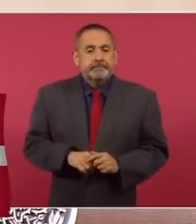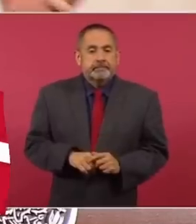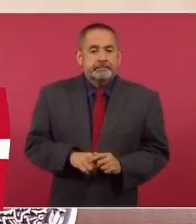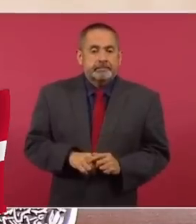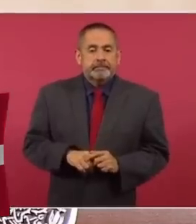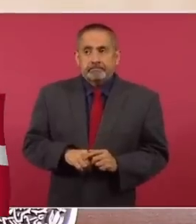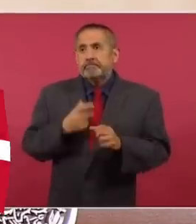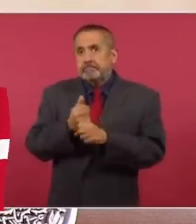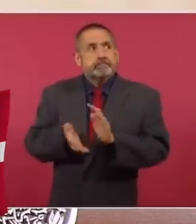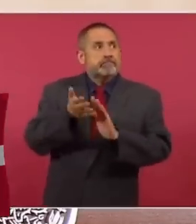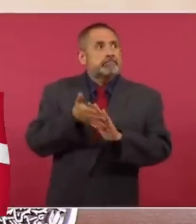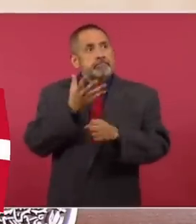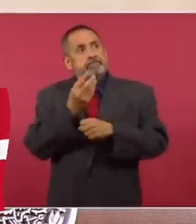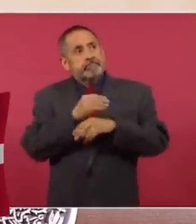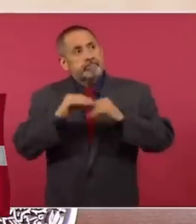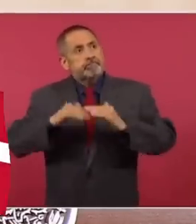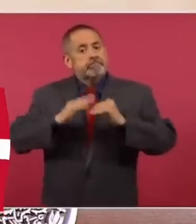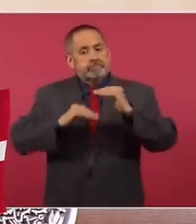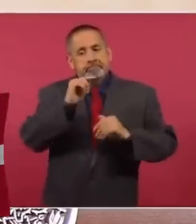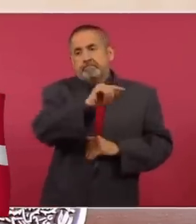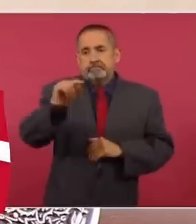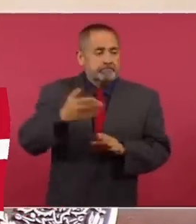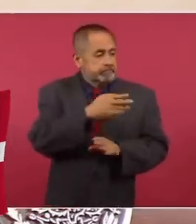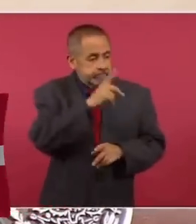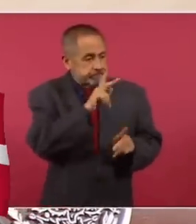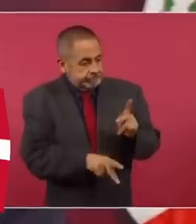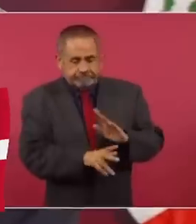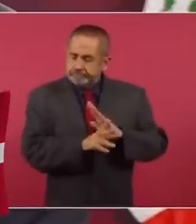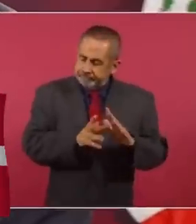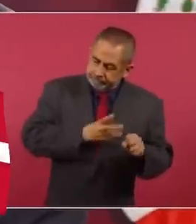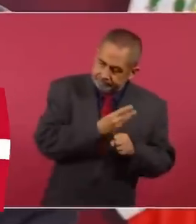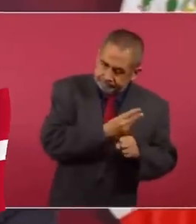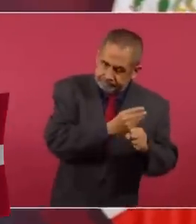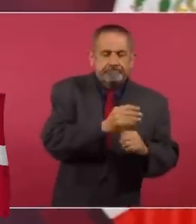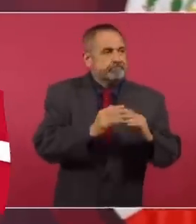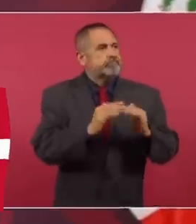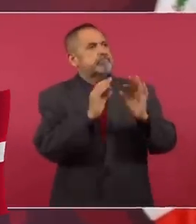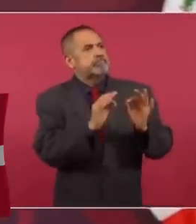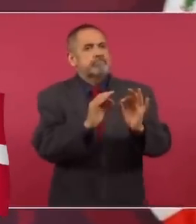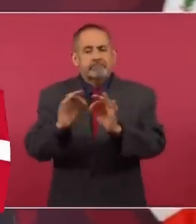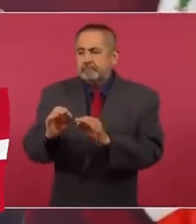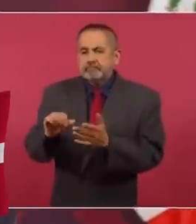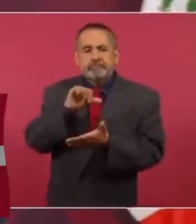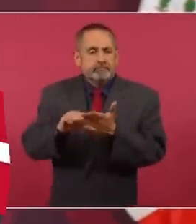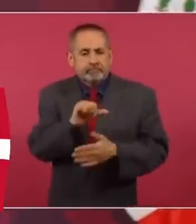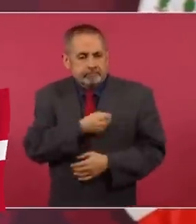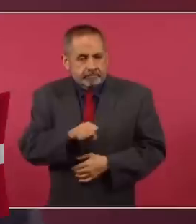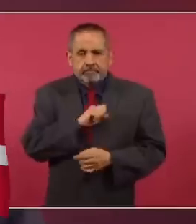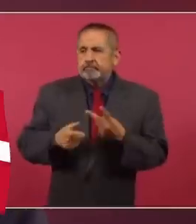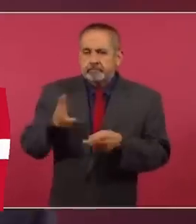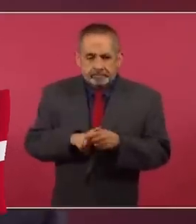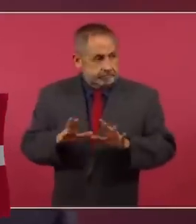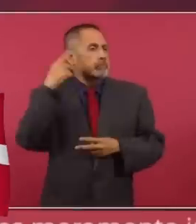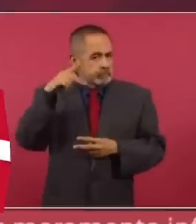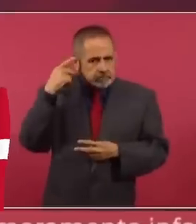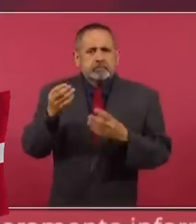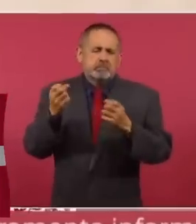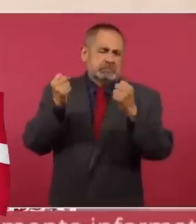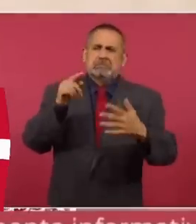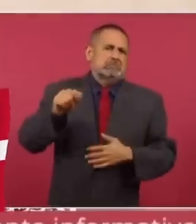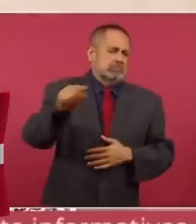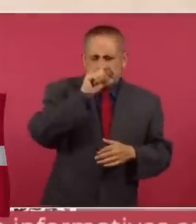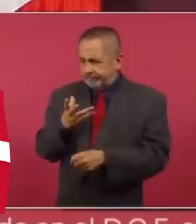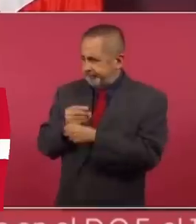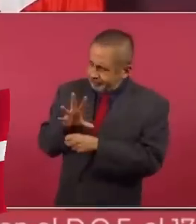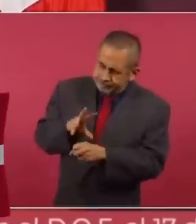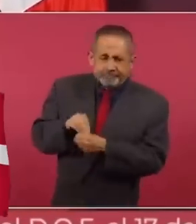era construir, terminar obras inconclusas, centros de salud, hospitales, equiparlos. Y lo mismo en el